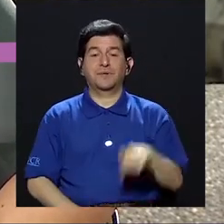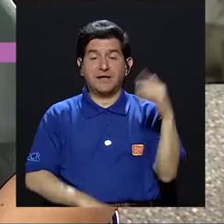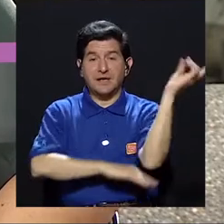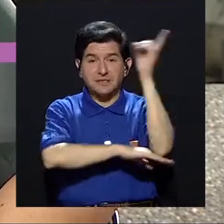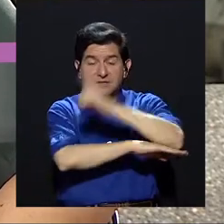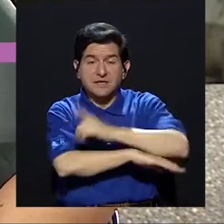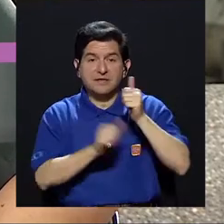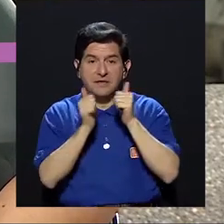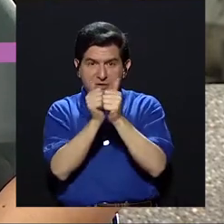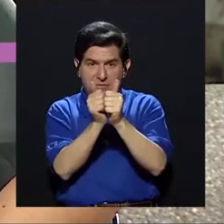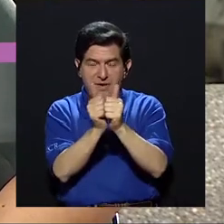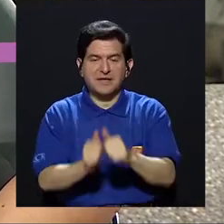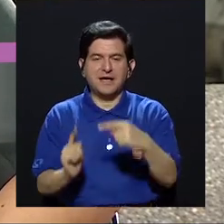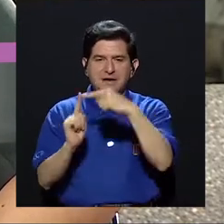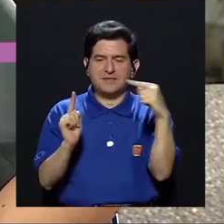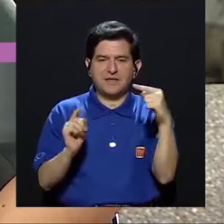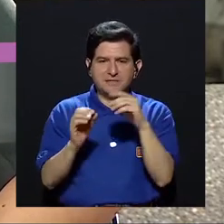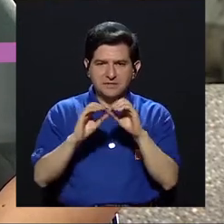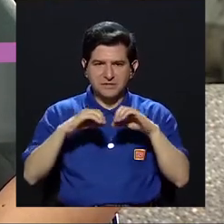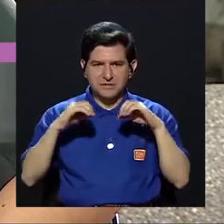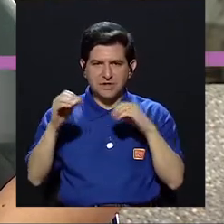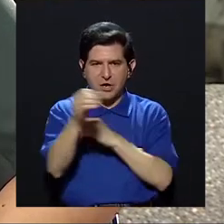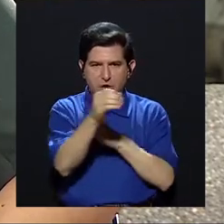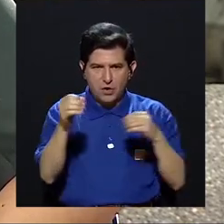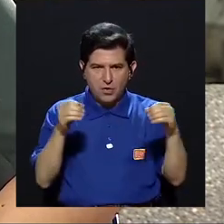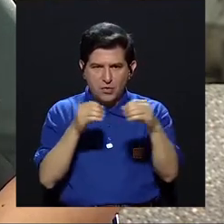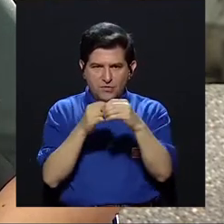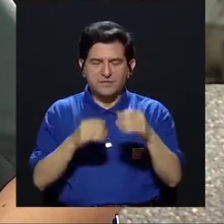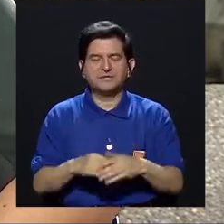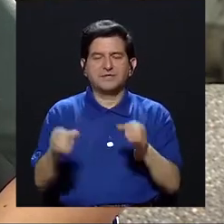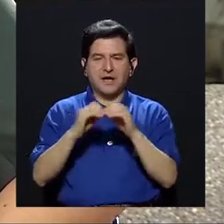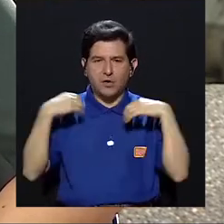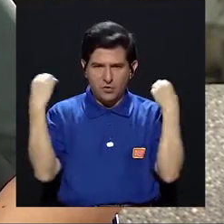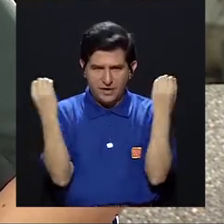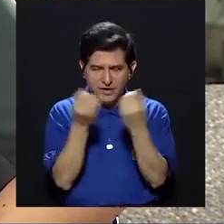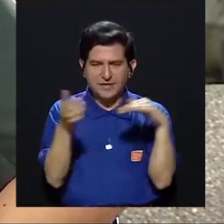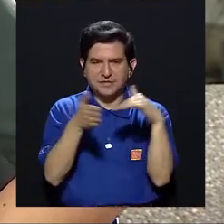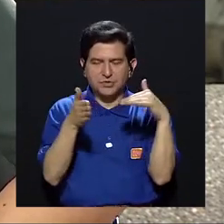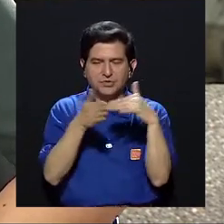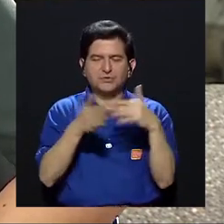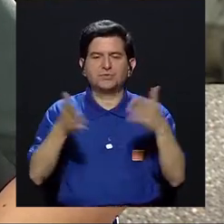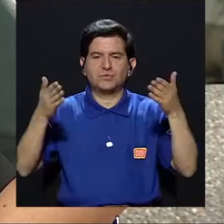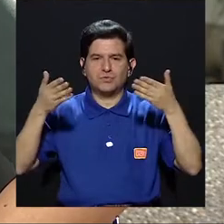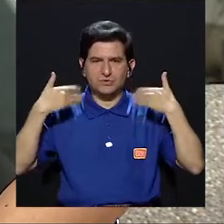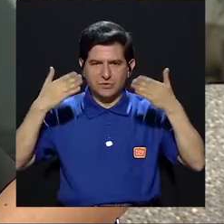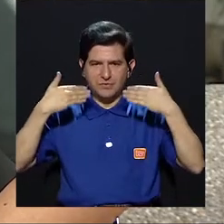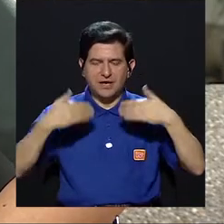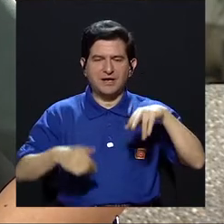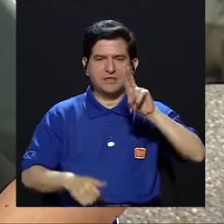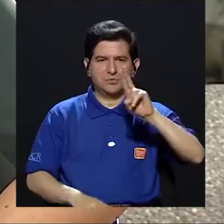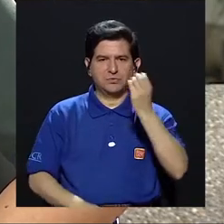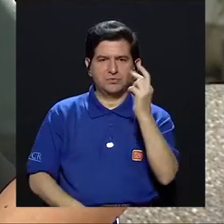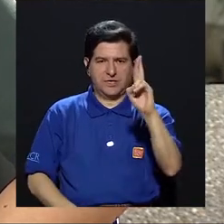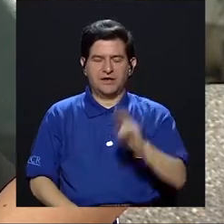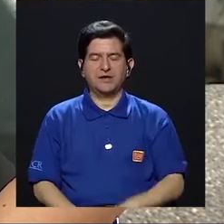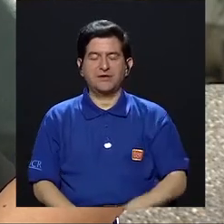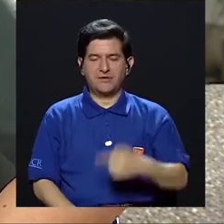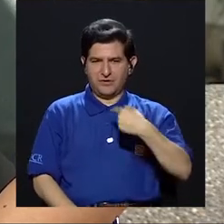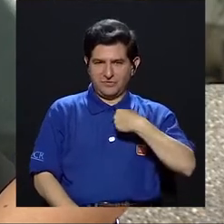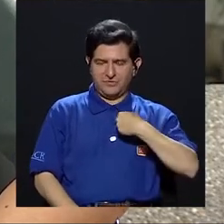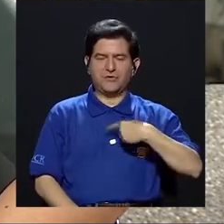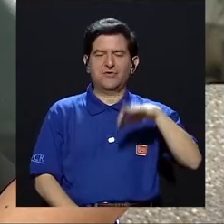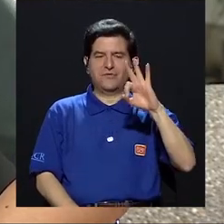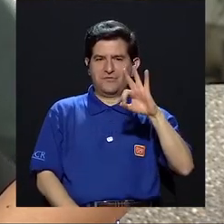El día de hoy les acompañamos desde la Organización para Estudios Tropicales en la Universidad de Costa Rica. Estaremos con ustedes, su